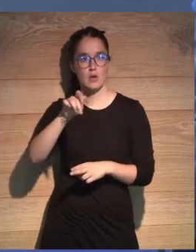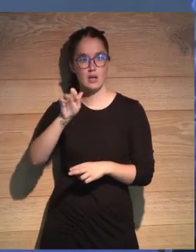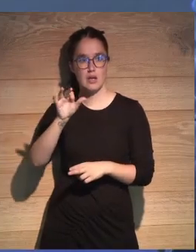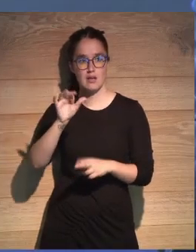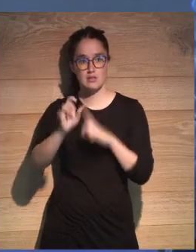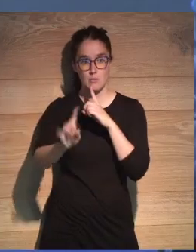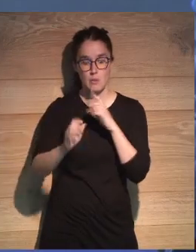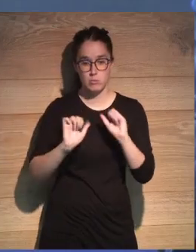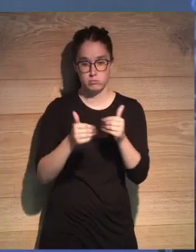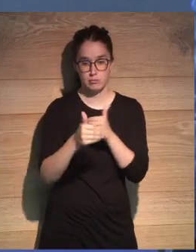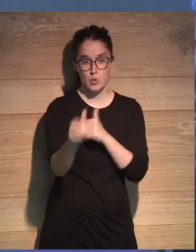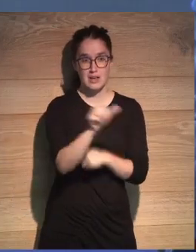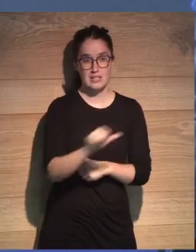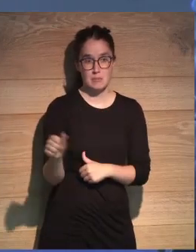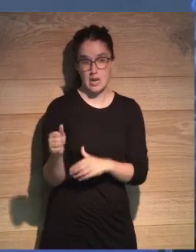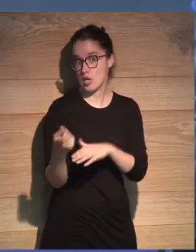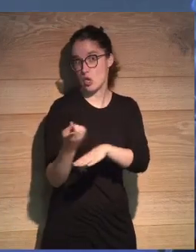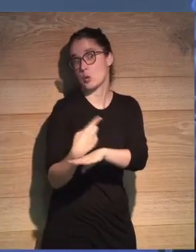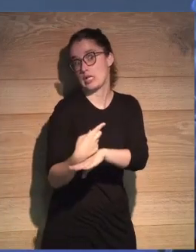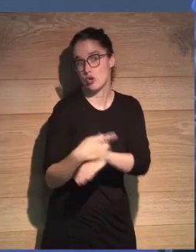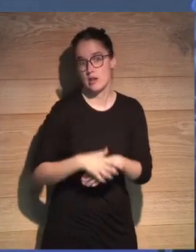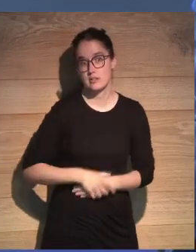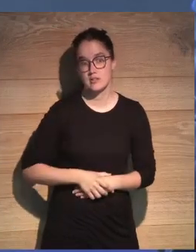Vamos a empezar dentro de una semana y unas horas, ¿no?